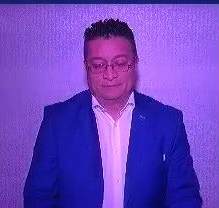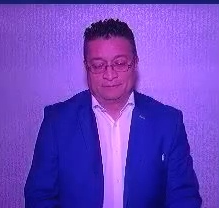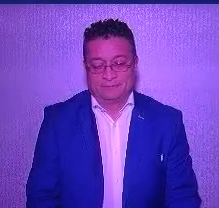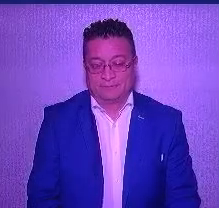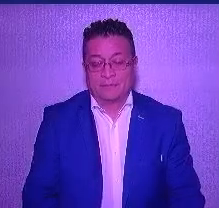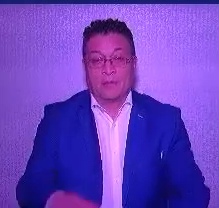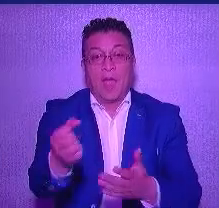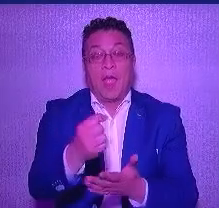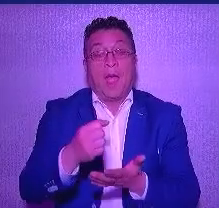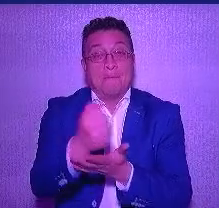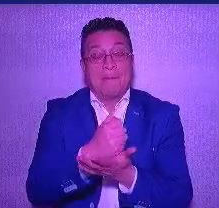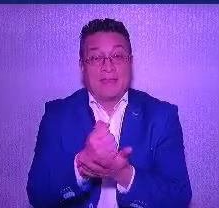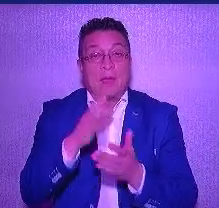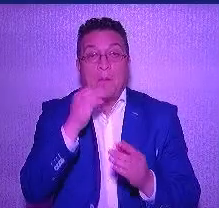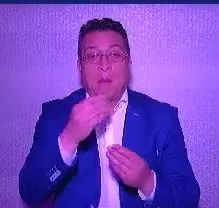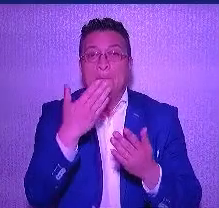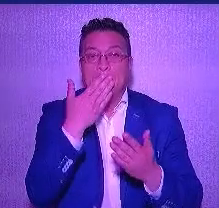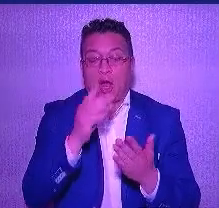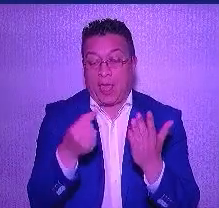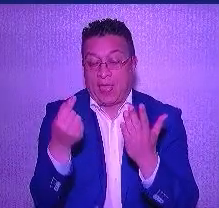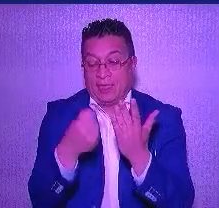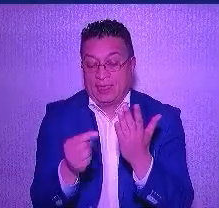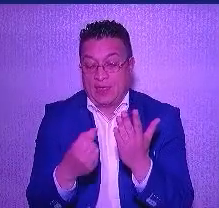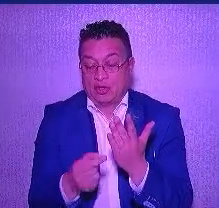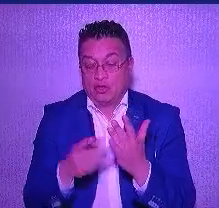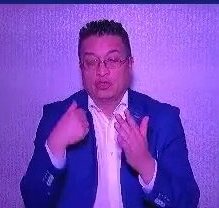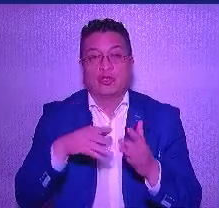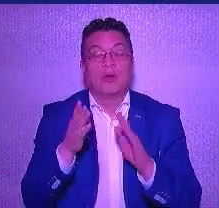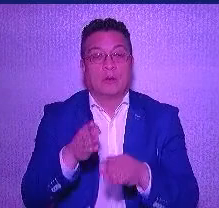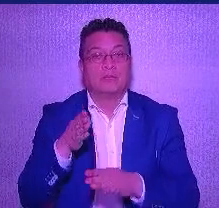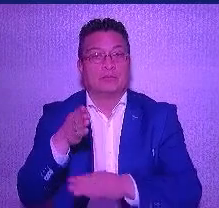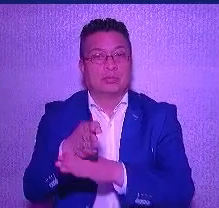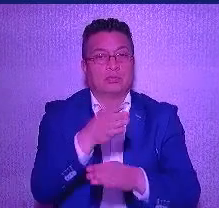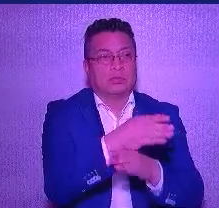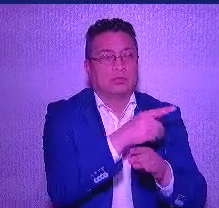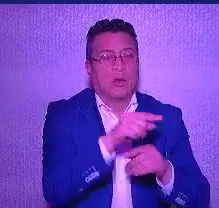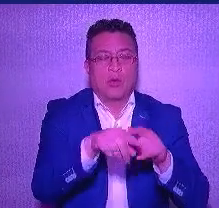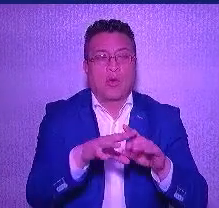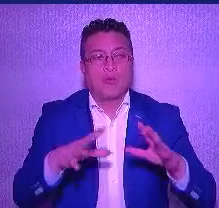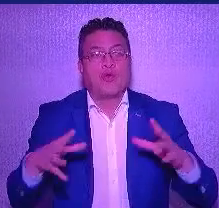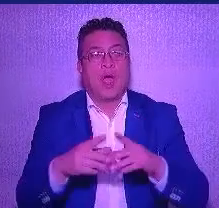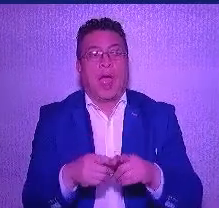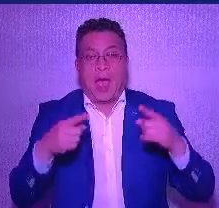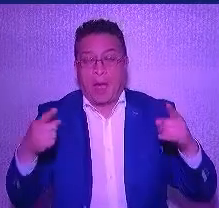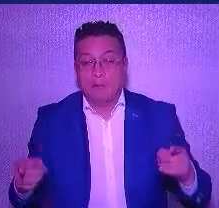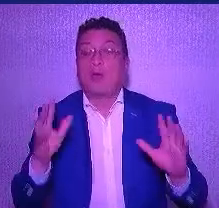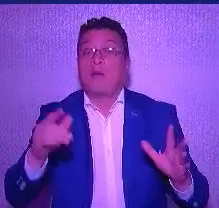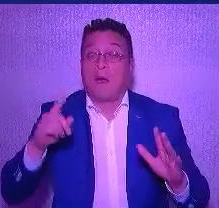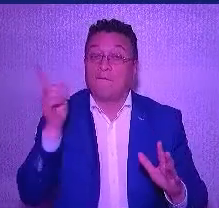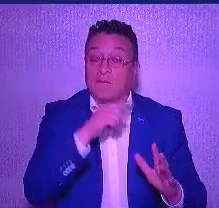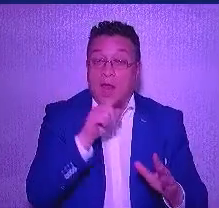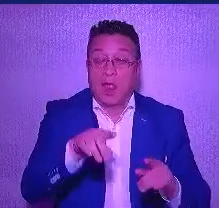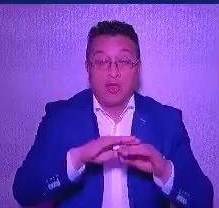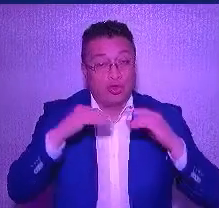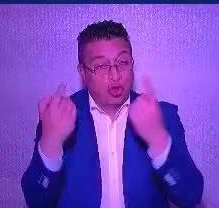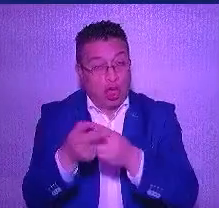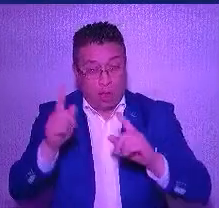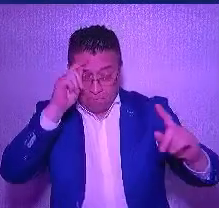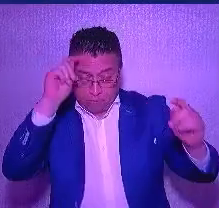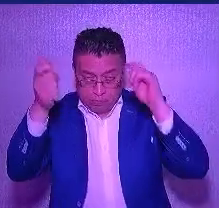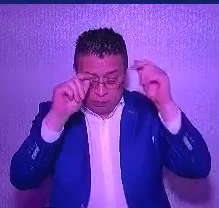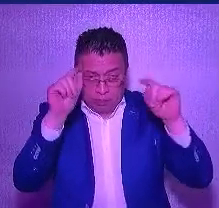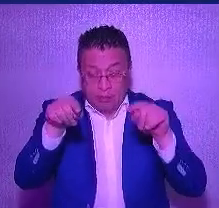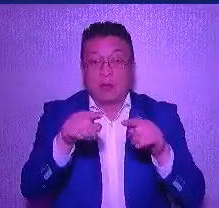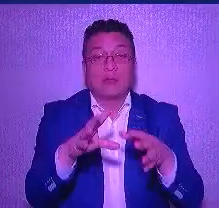diagnósticos no en el tránsito uno de los campos de utilización muy amplios Pero en fin todo esto crea un